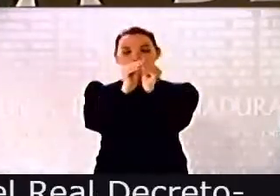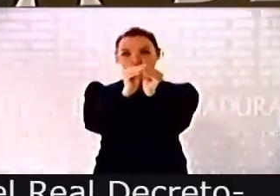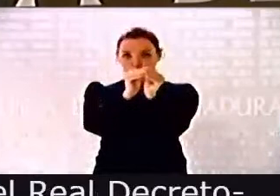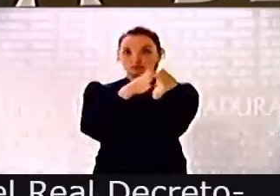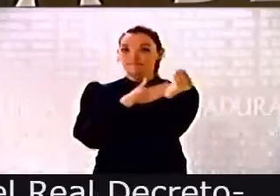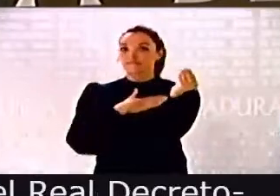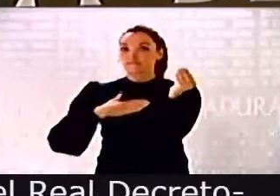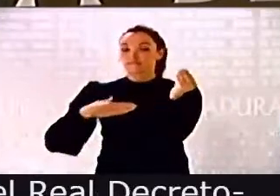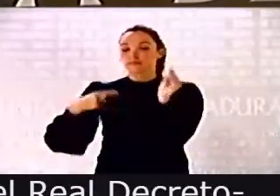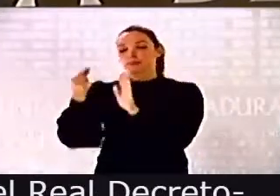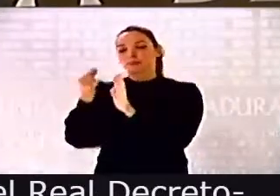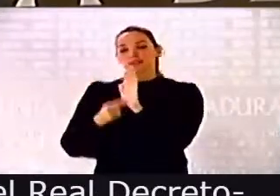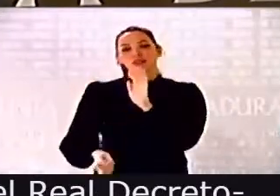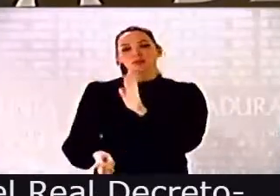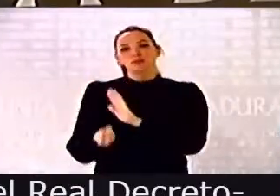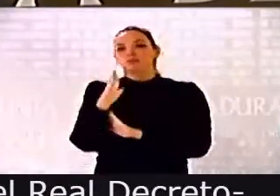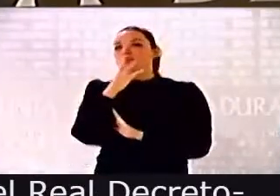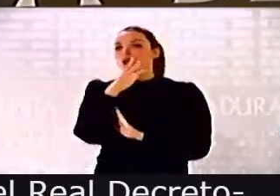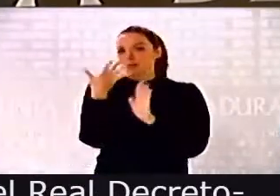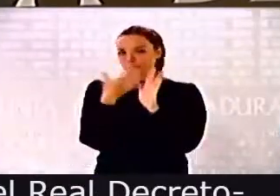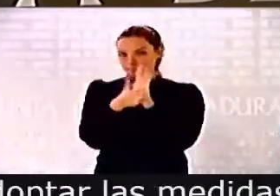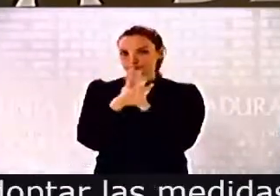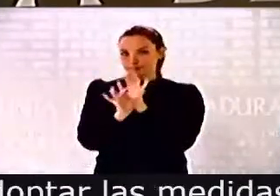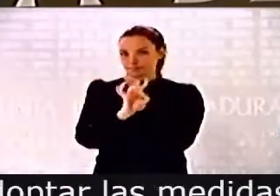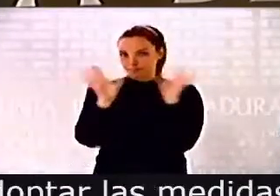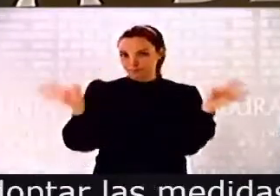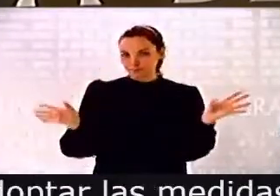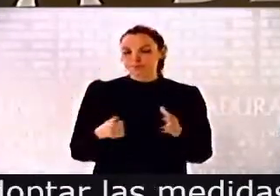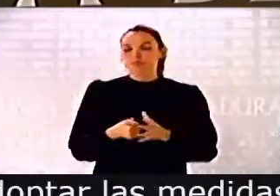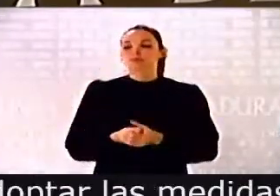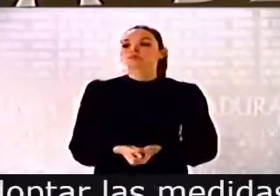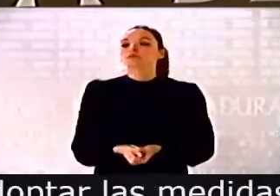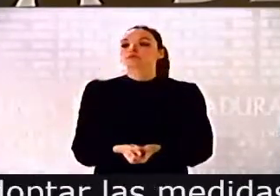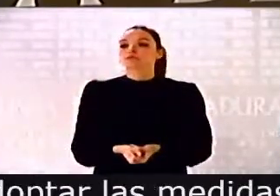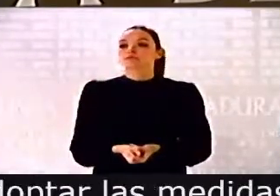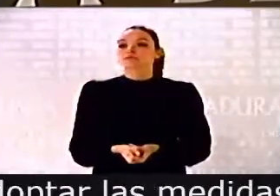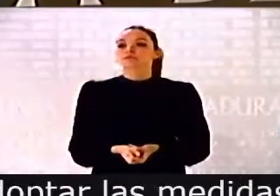las medidas que les voy a relatar a continuación.